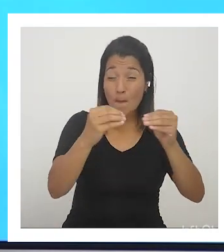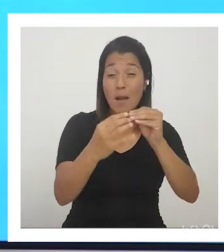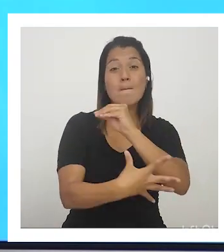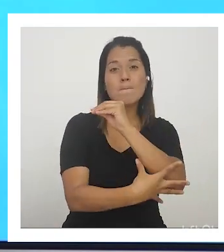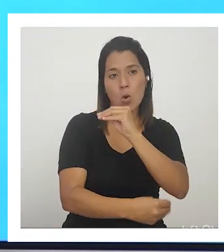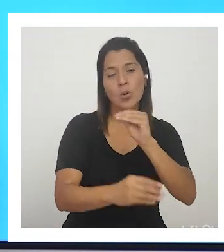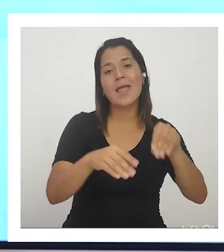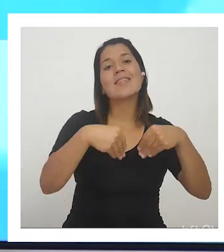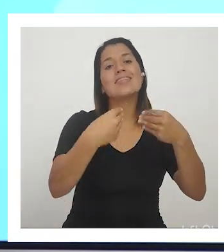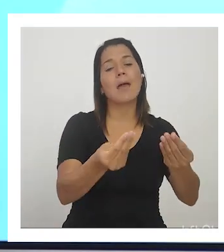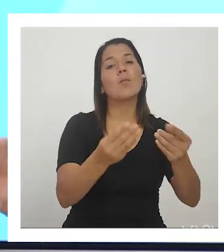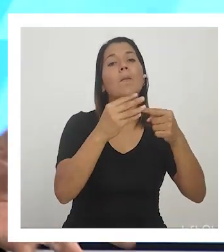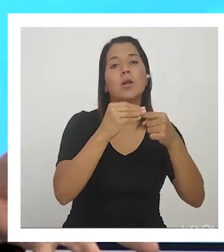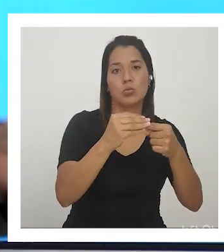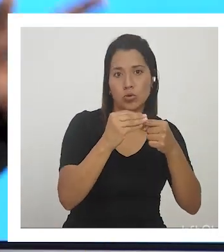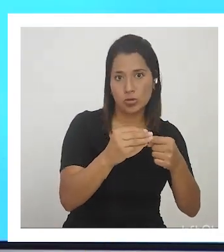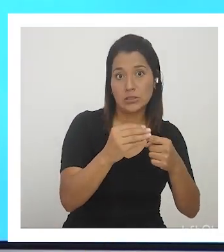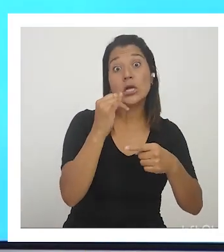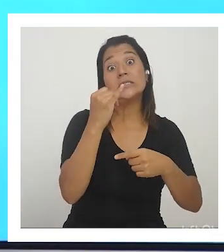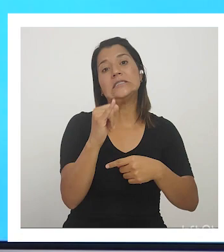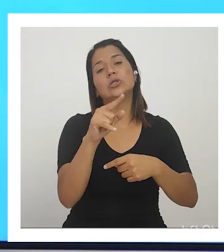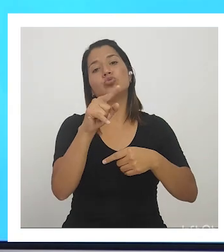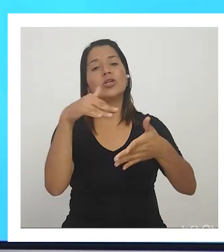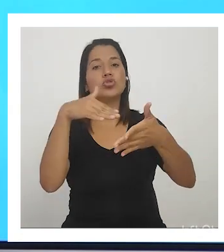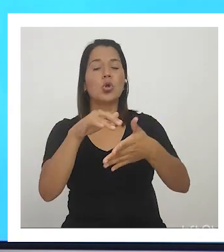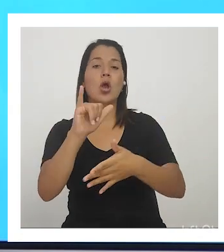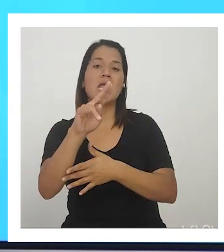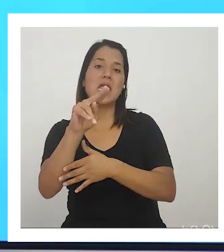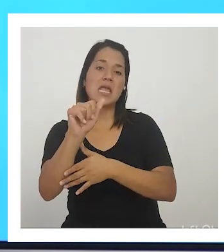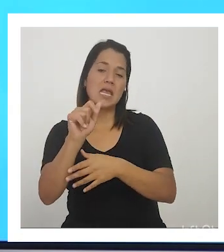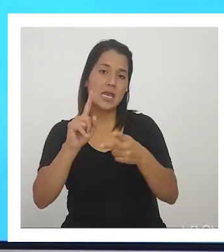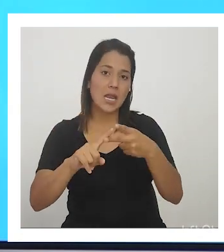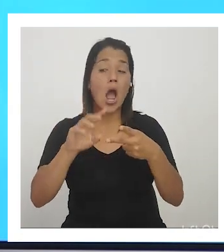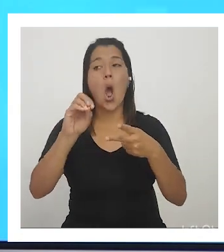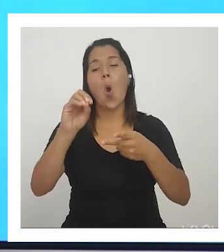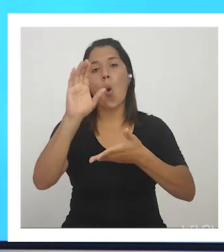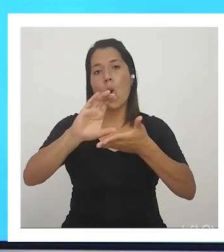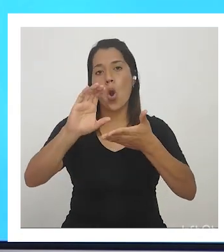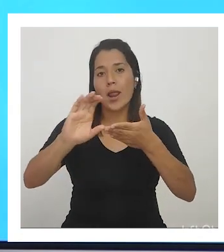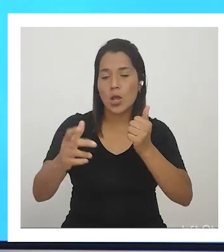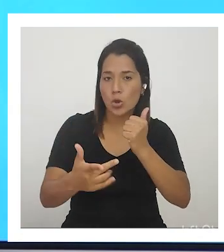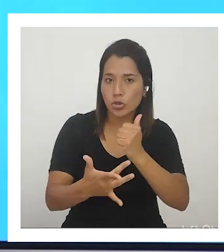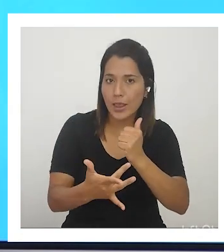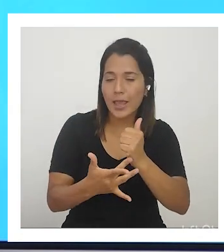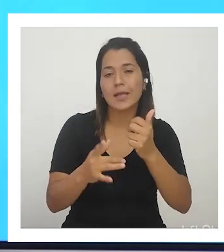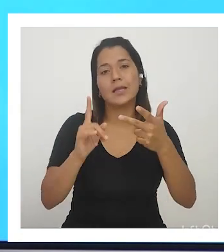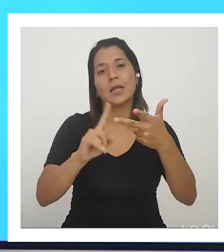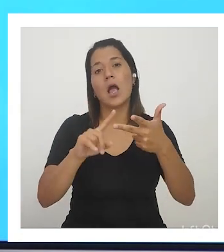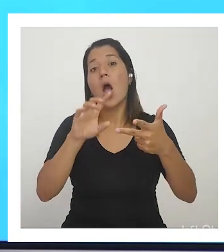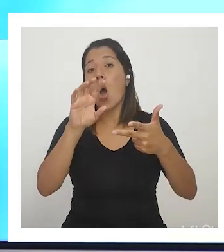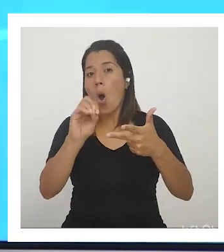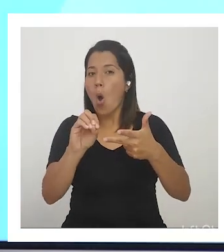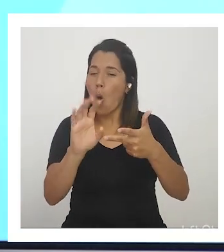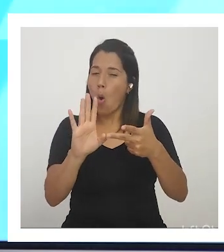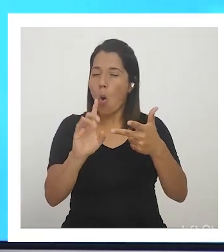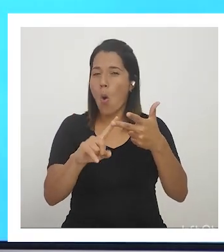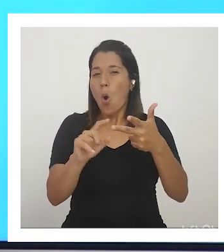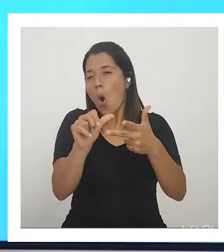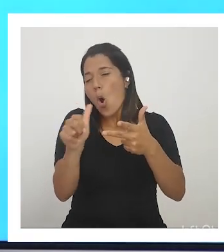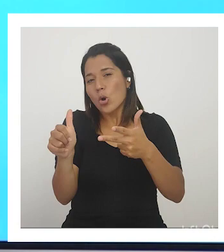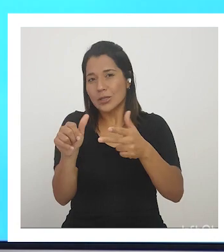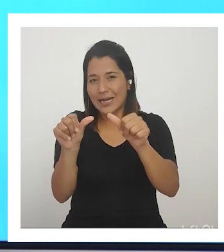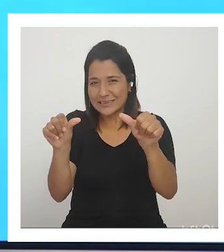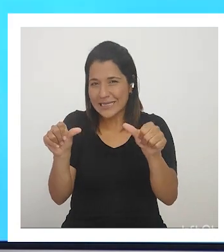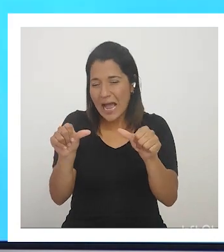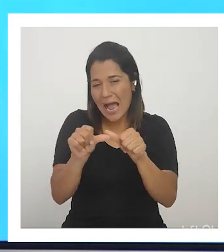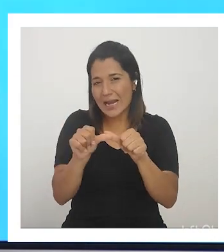si usted viene de Lina, o si usted viene de áreas de su especialidad. Como no tenemos examen de admisión, por eso